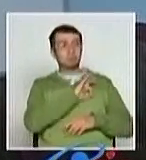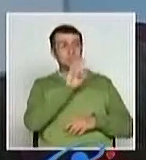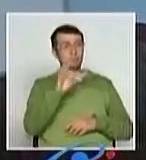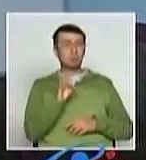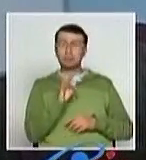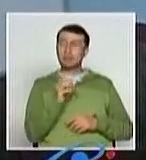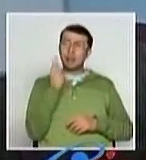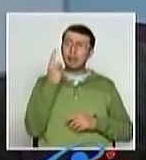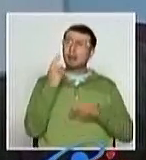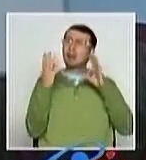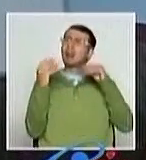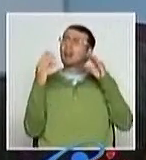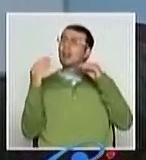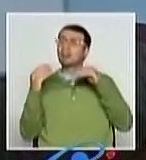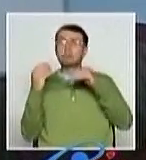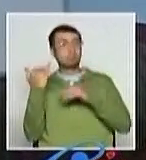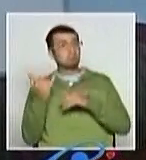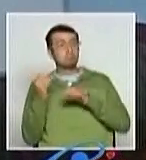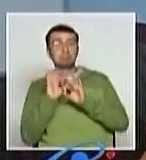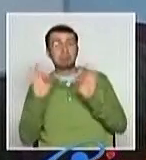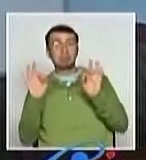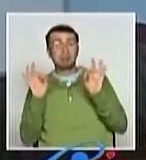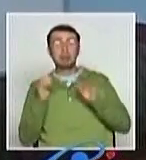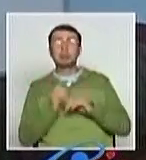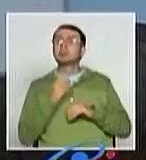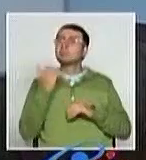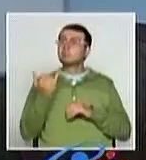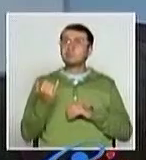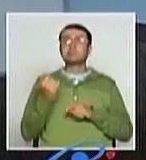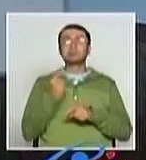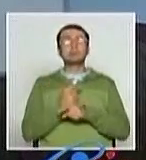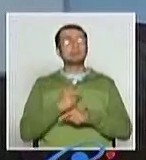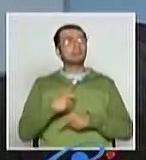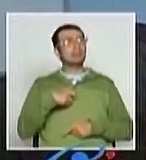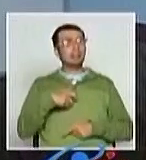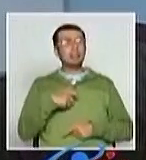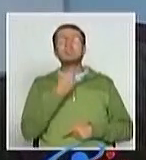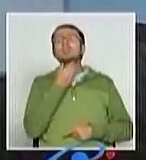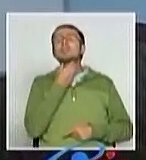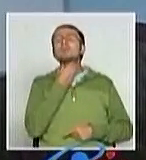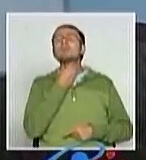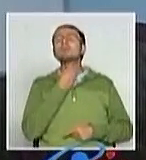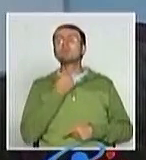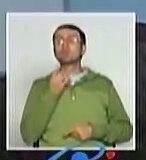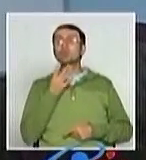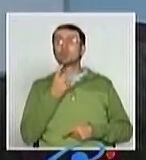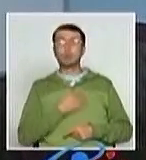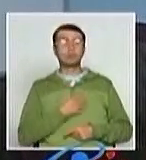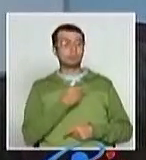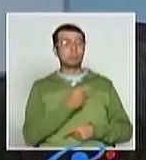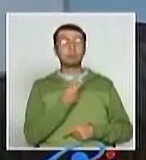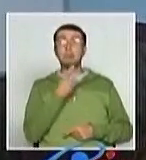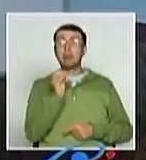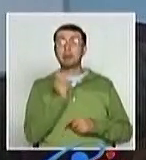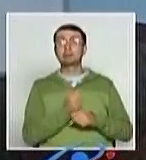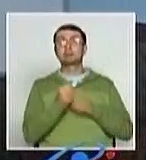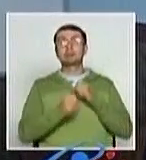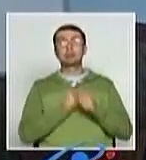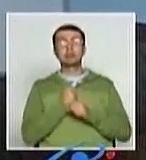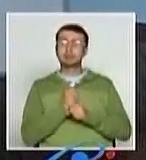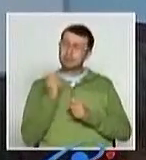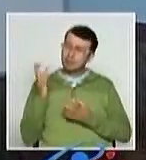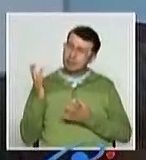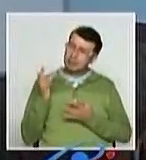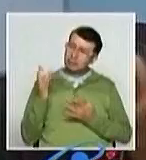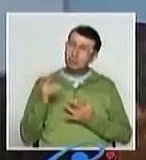hablada nunca su expareja lo escuchó por eso tenía el dolor aquí en la garganta 20 años esperando que